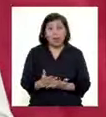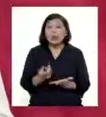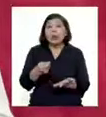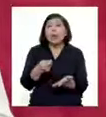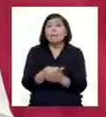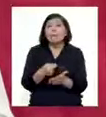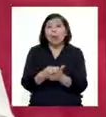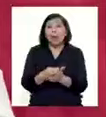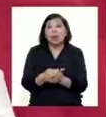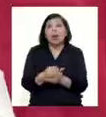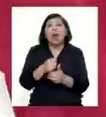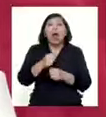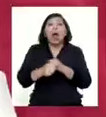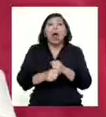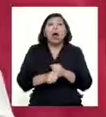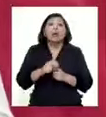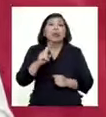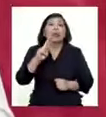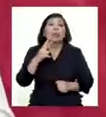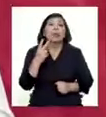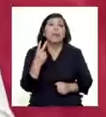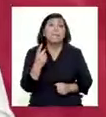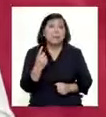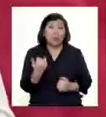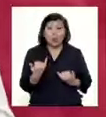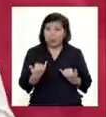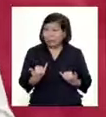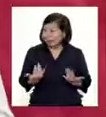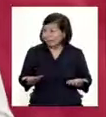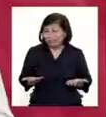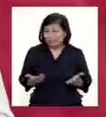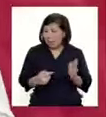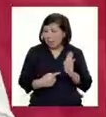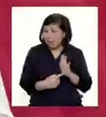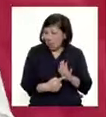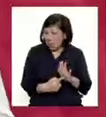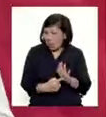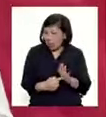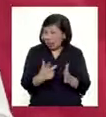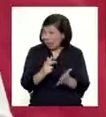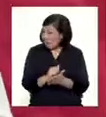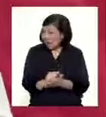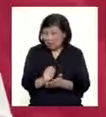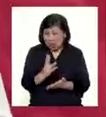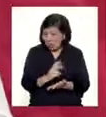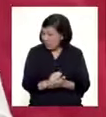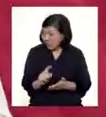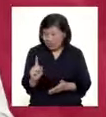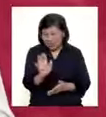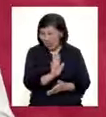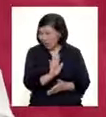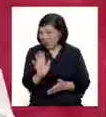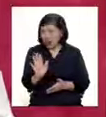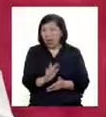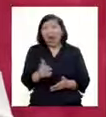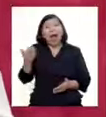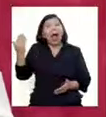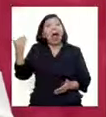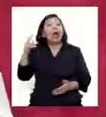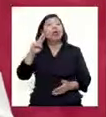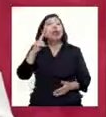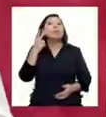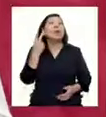extorsión que está desde el 2021. No es un tema que haya aparecido en los últimos 3 meses, 4 meses, 5 meses. Desde